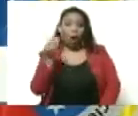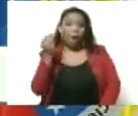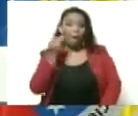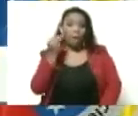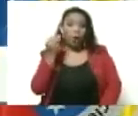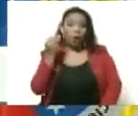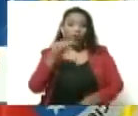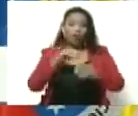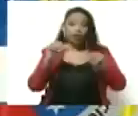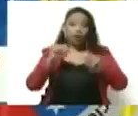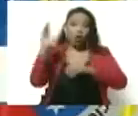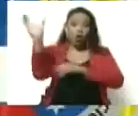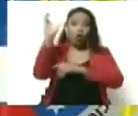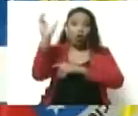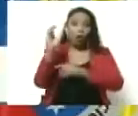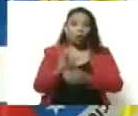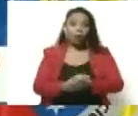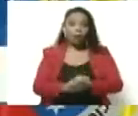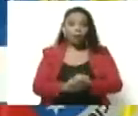como en el territorio colombiano.